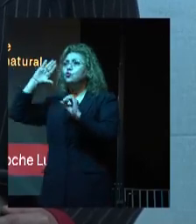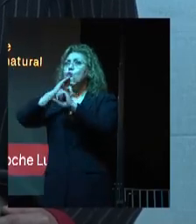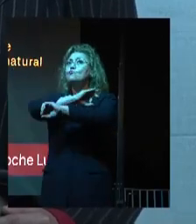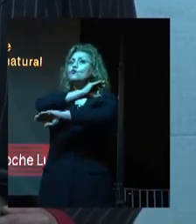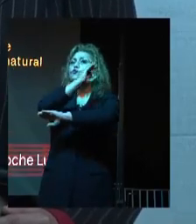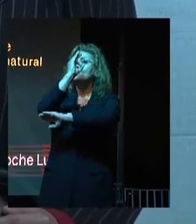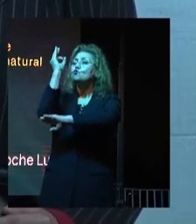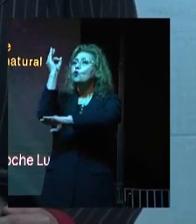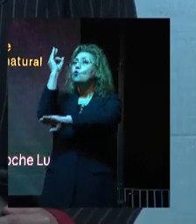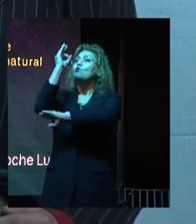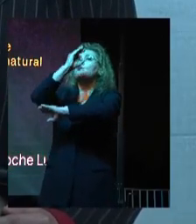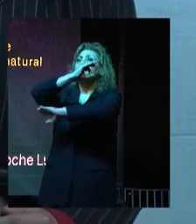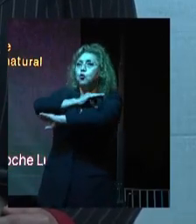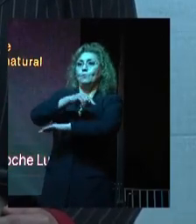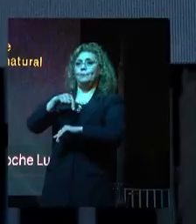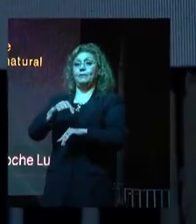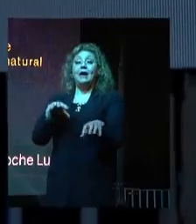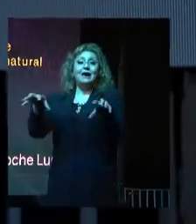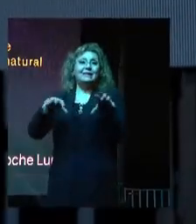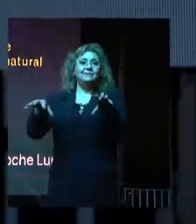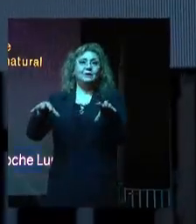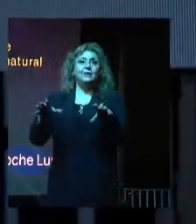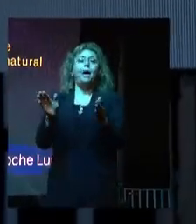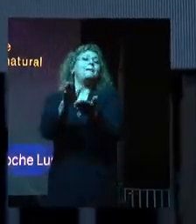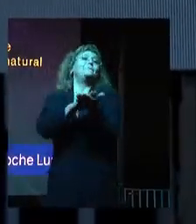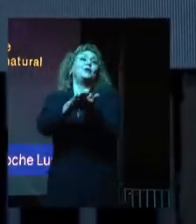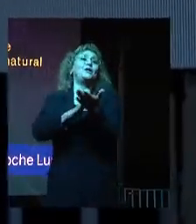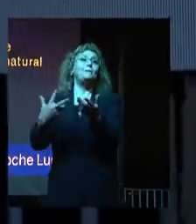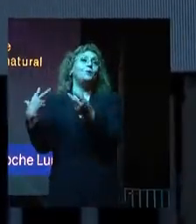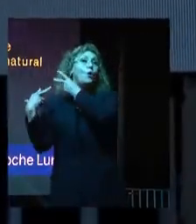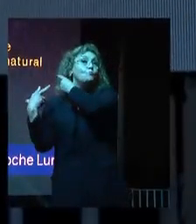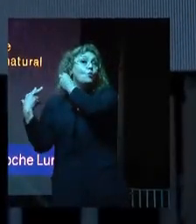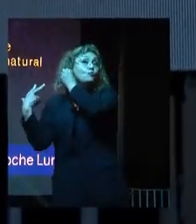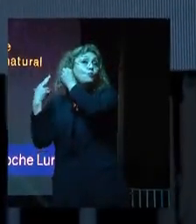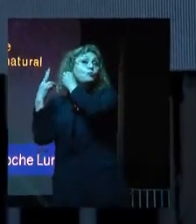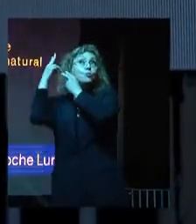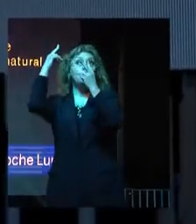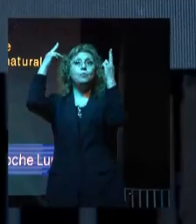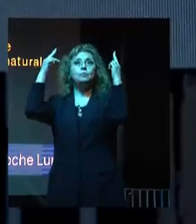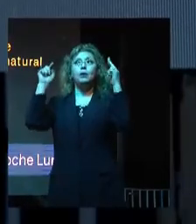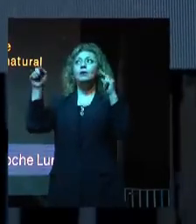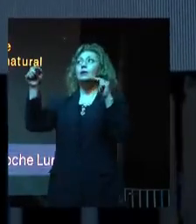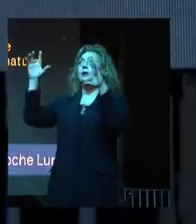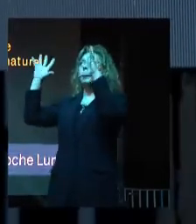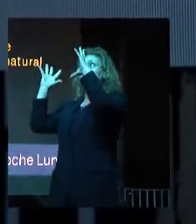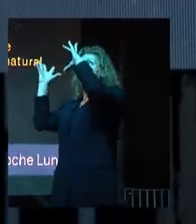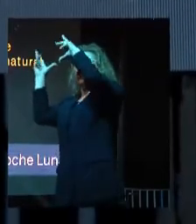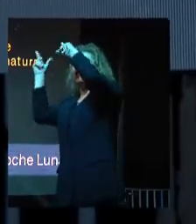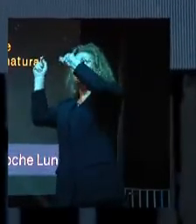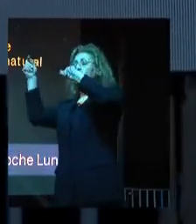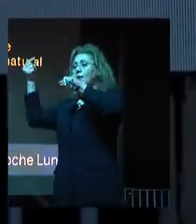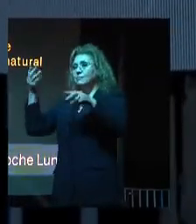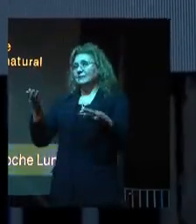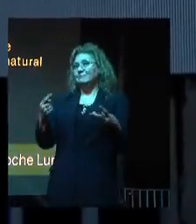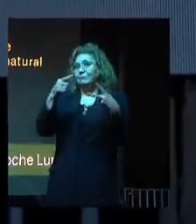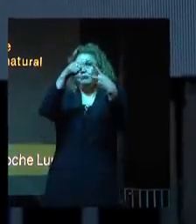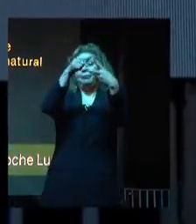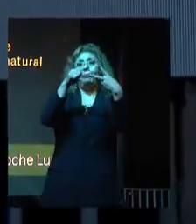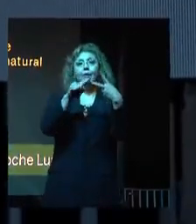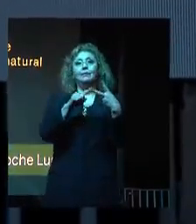Entonces, pero actividades, por ejemplo, que hay que cortarse el pelo en tal luna, que hay que hacer, no